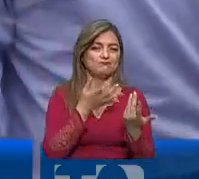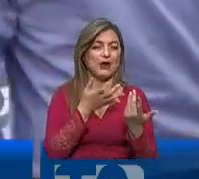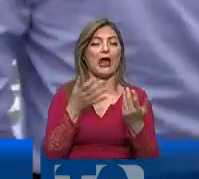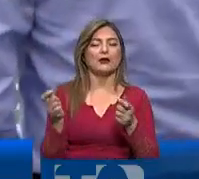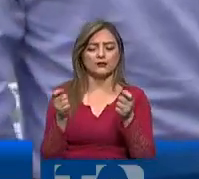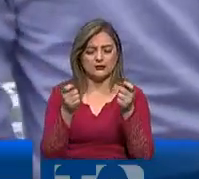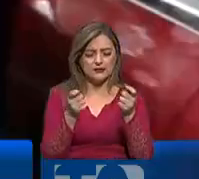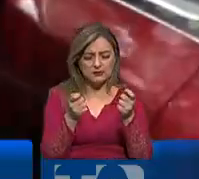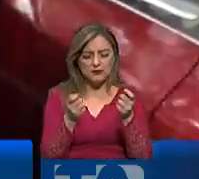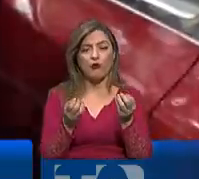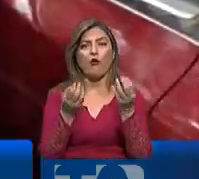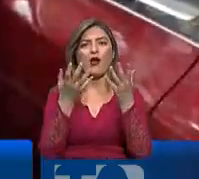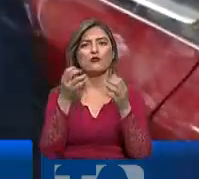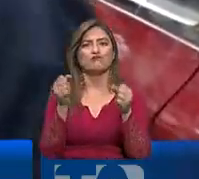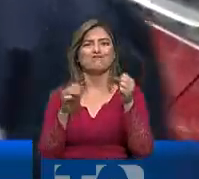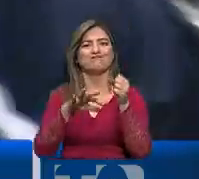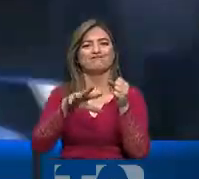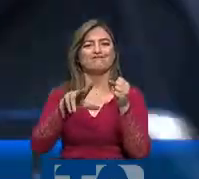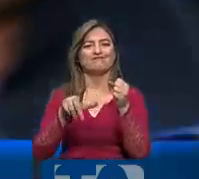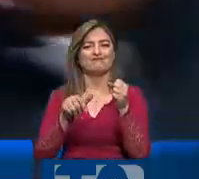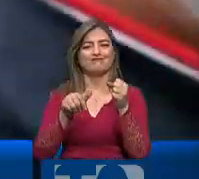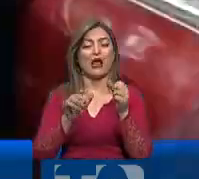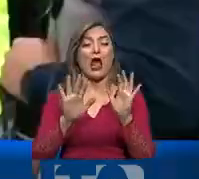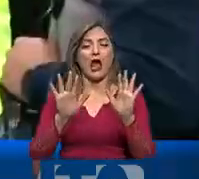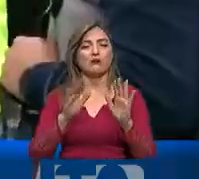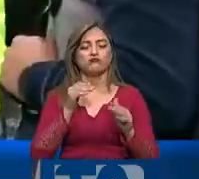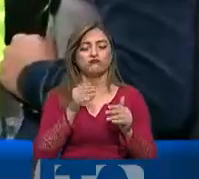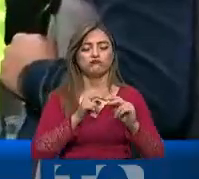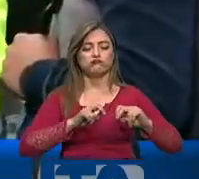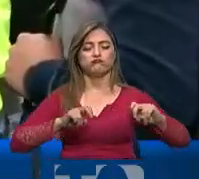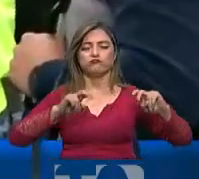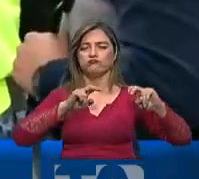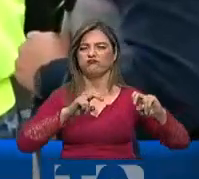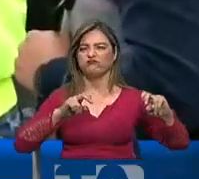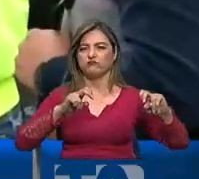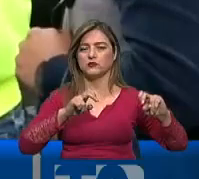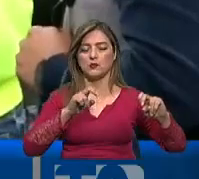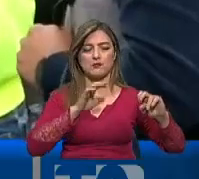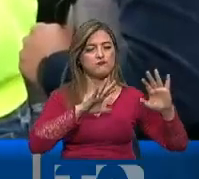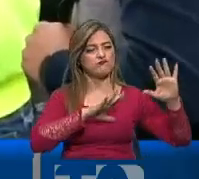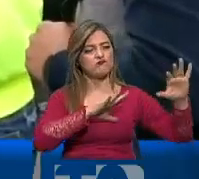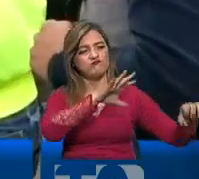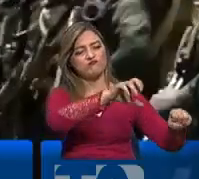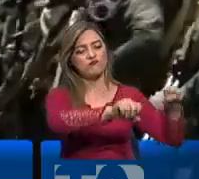a disposición de las autoridades que llevan los procesos legales y su posterior